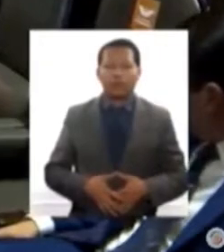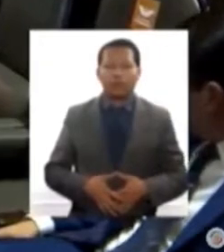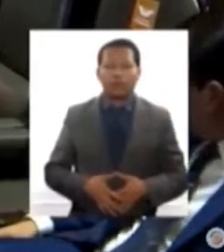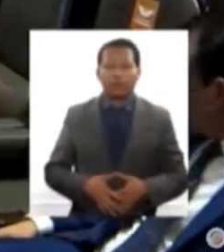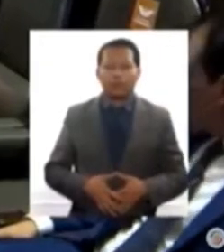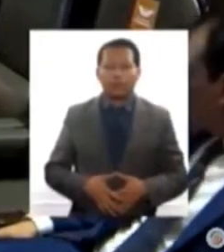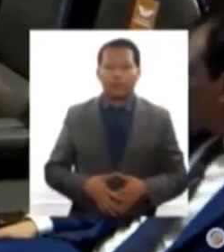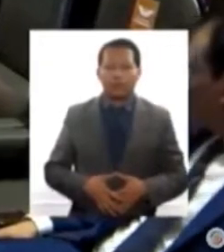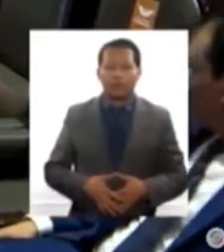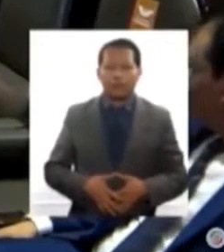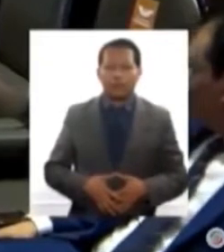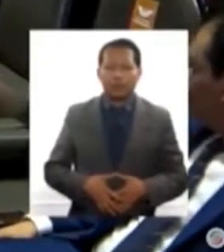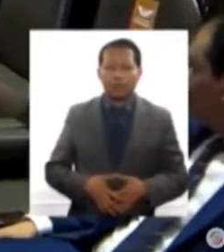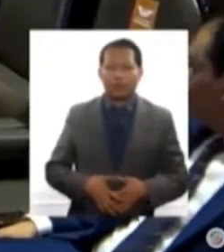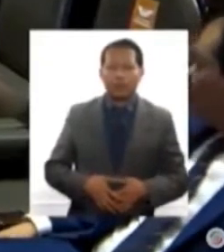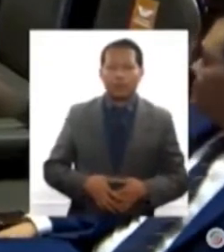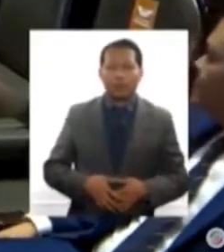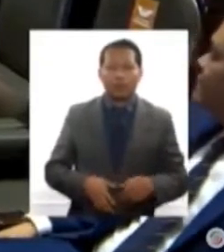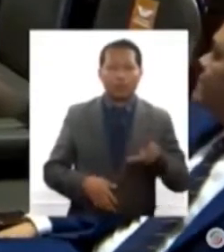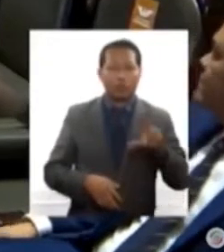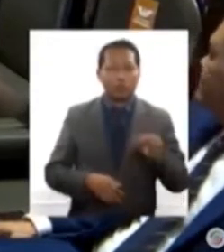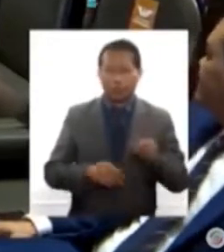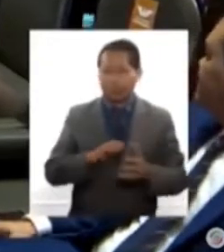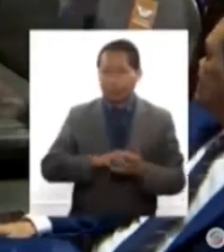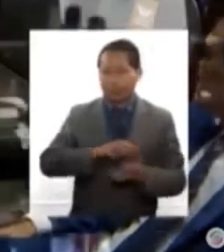se modificara el reglamento. Entonces